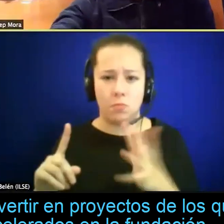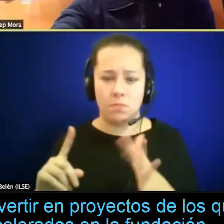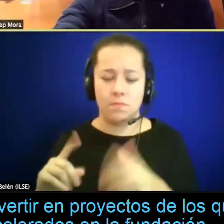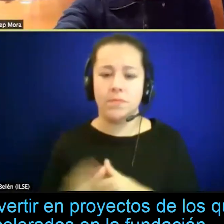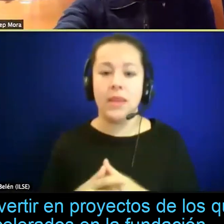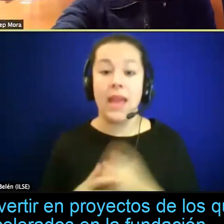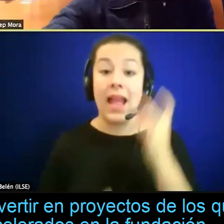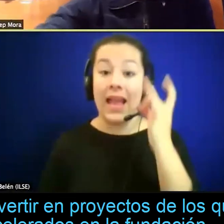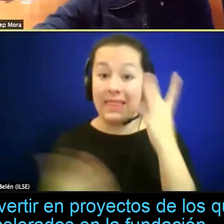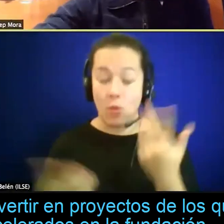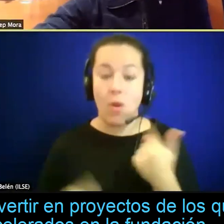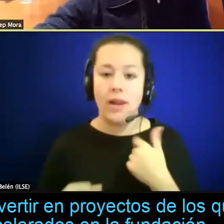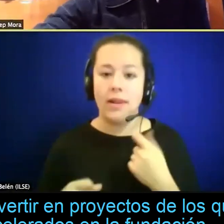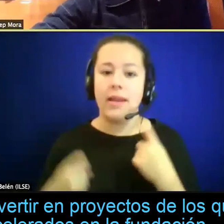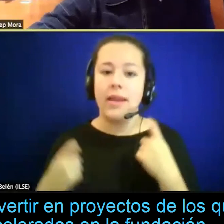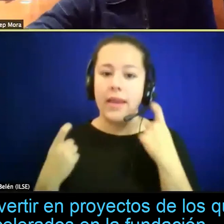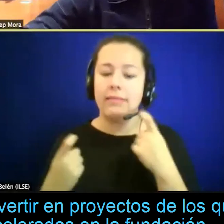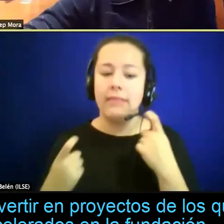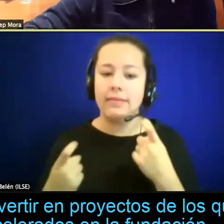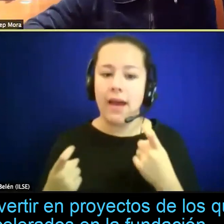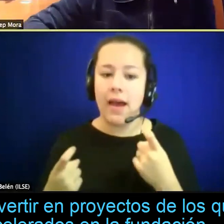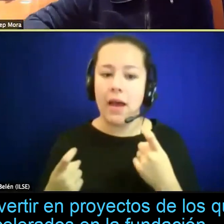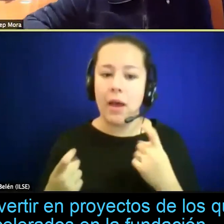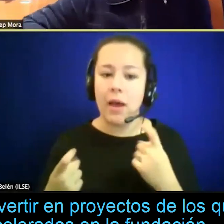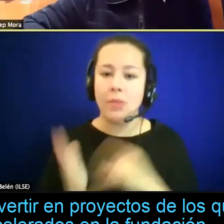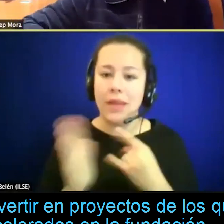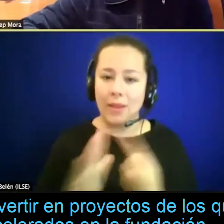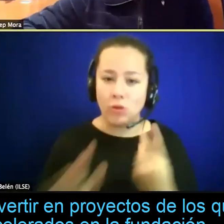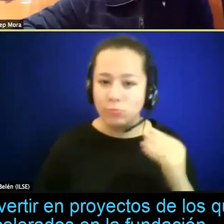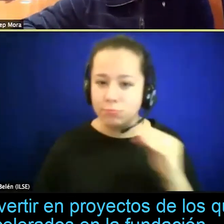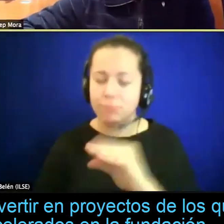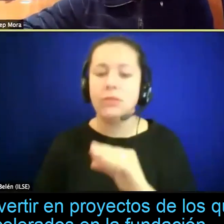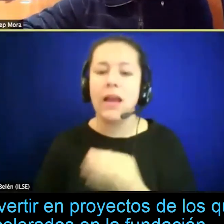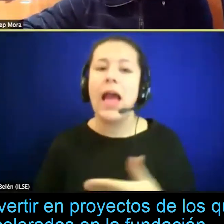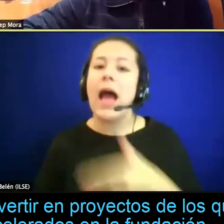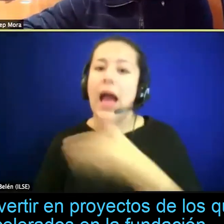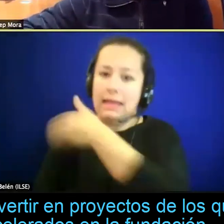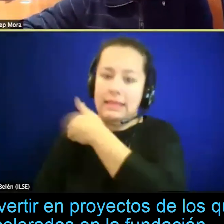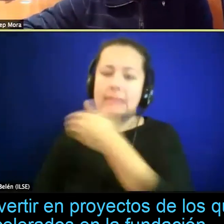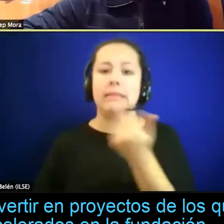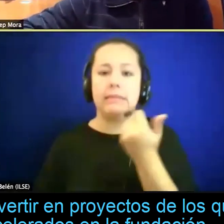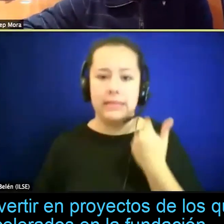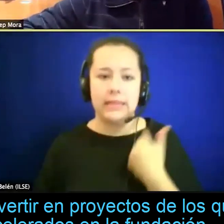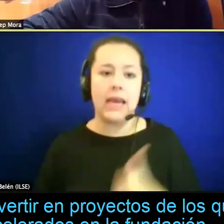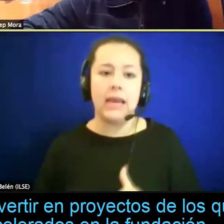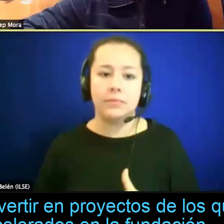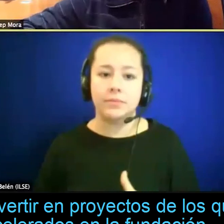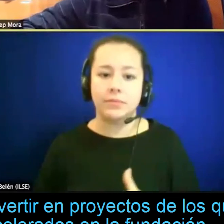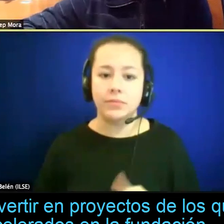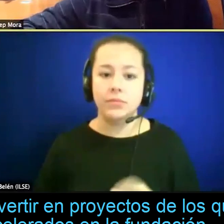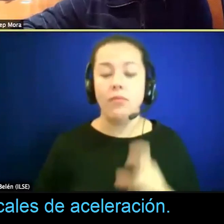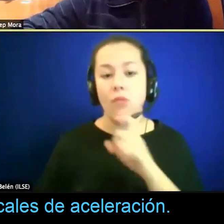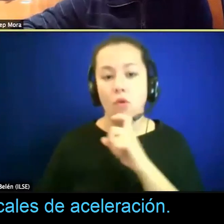era intentar invertir en proyectos de los que previamente habían sido acelerados en la fundación, en